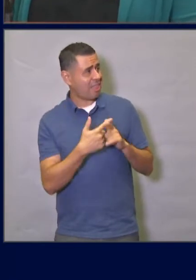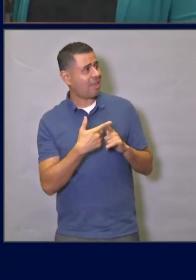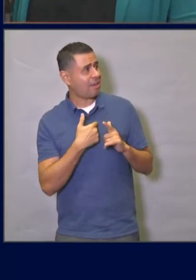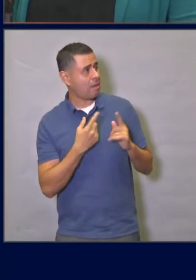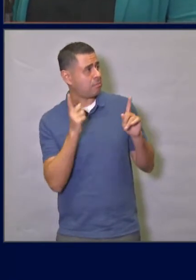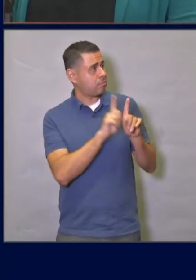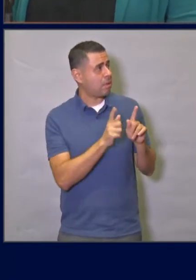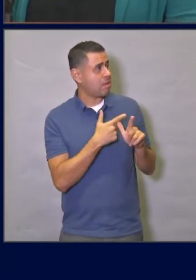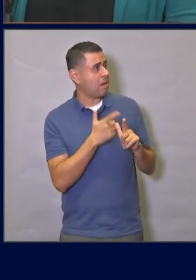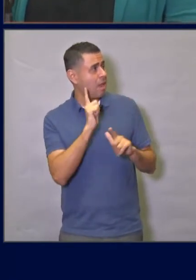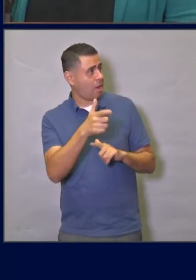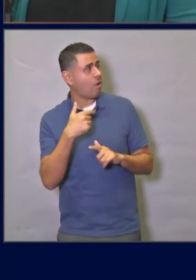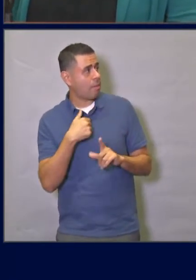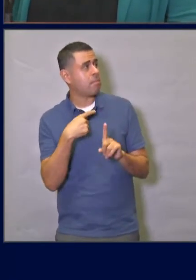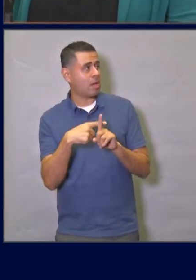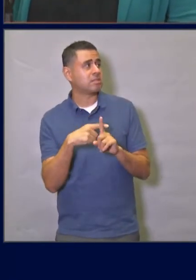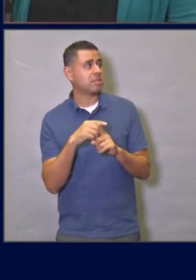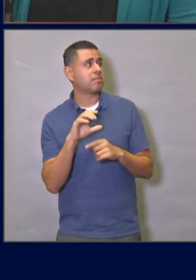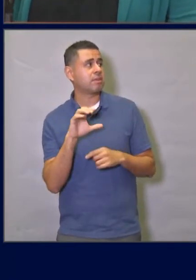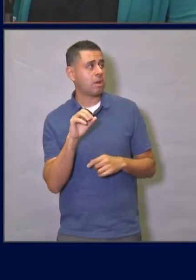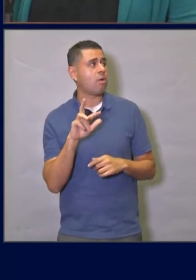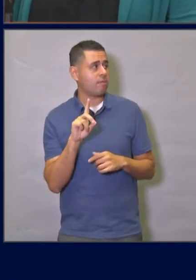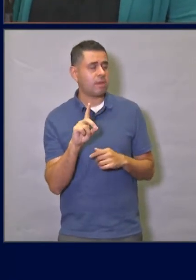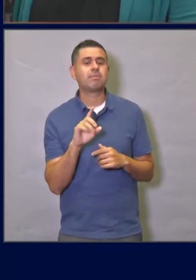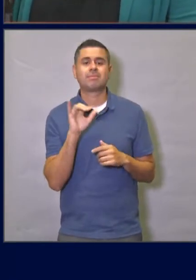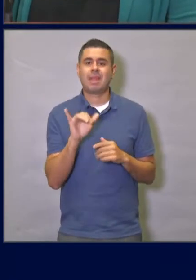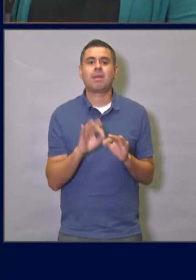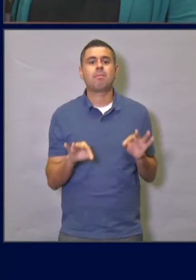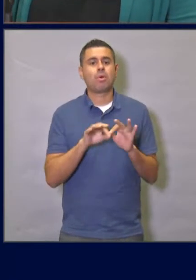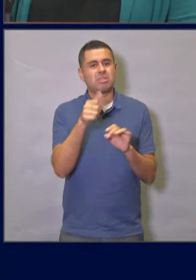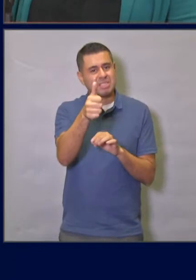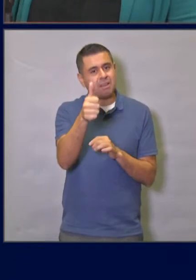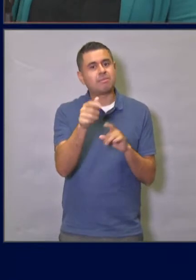prueba. Next slide, please.